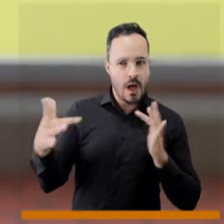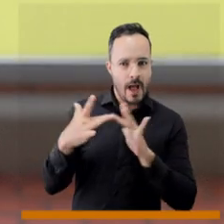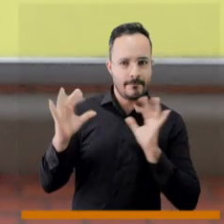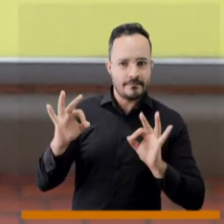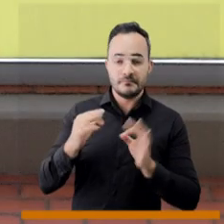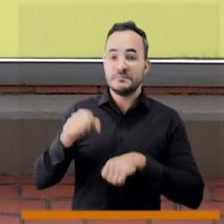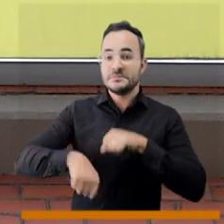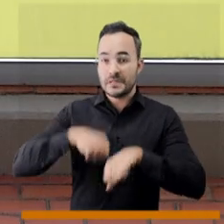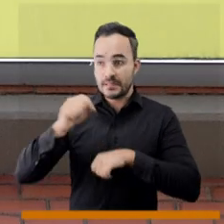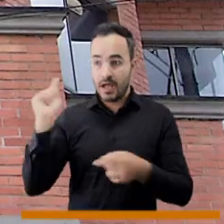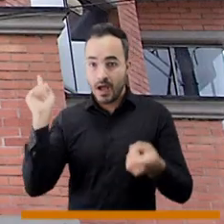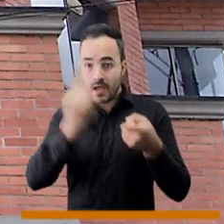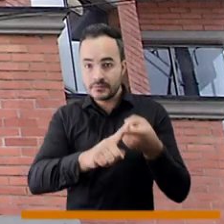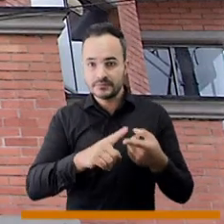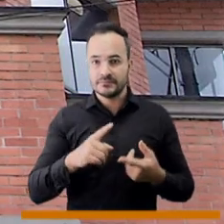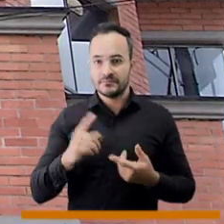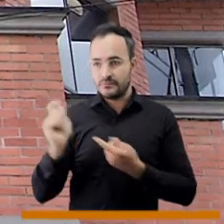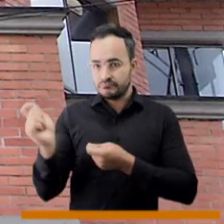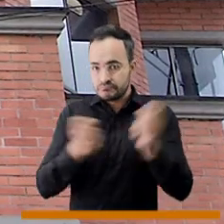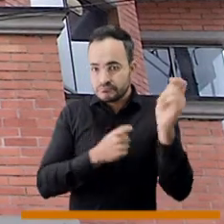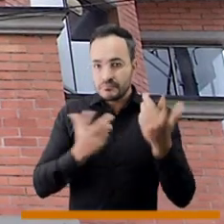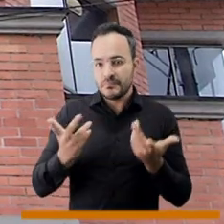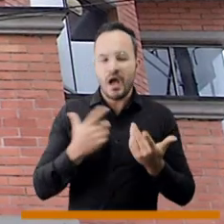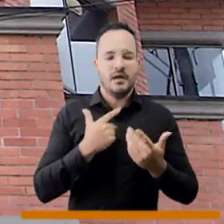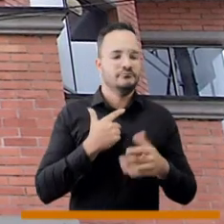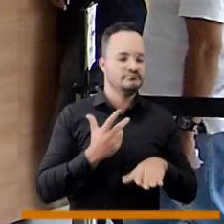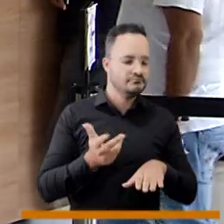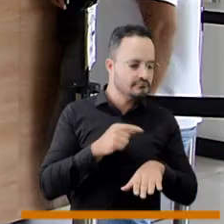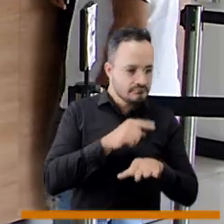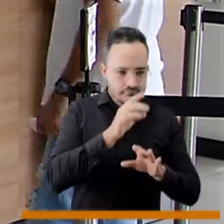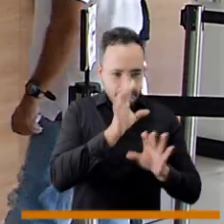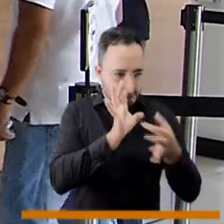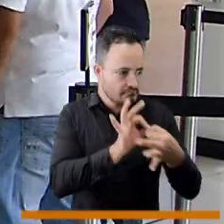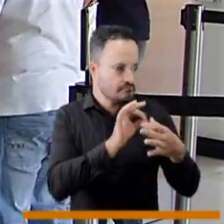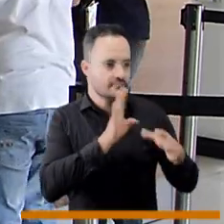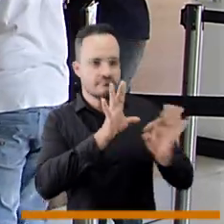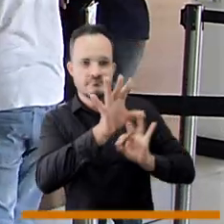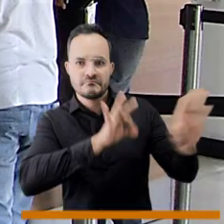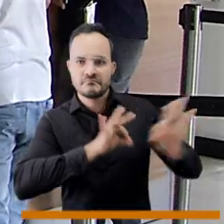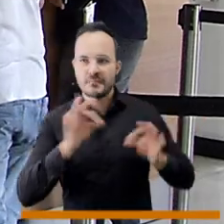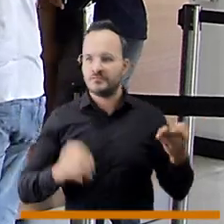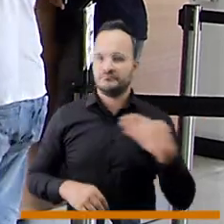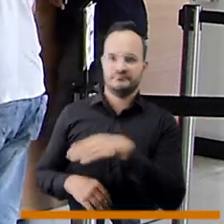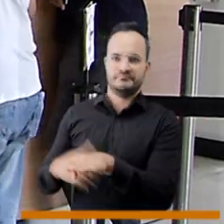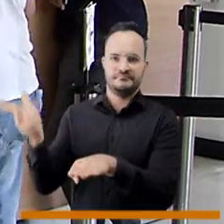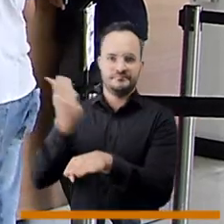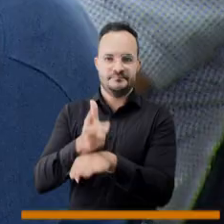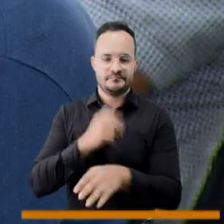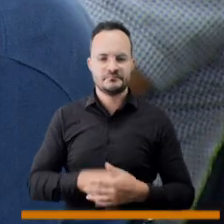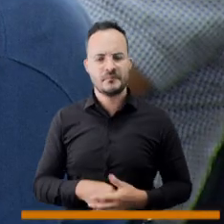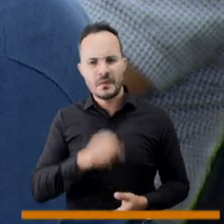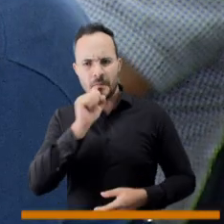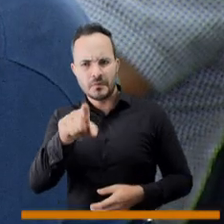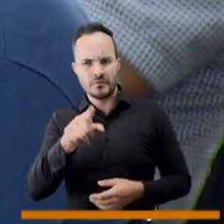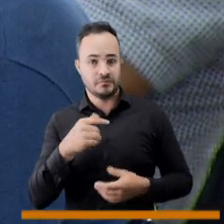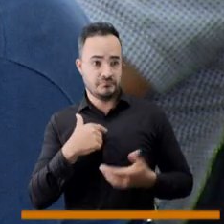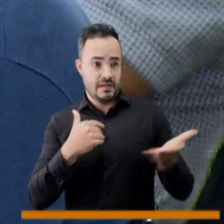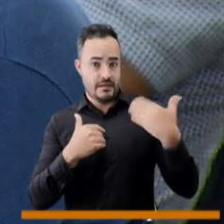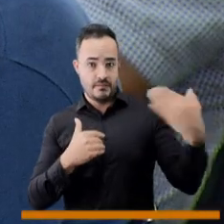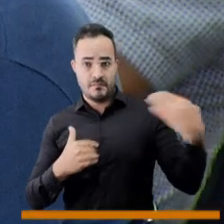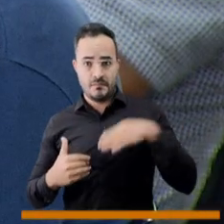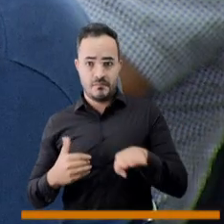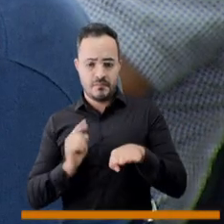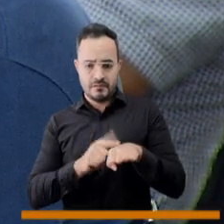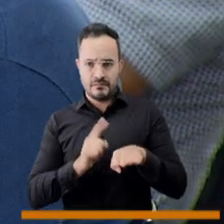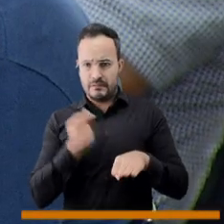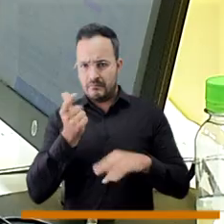el portabicicleta y les pueda facilitar esa experiencia en el servicio. ¿Estos usuarios que piden este servicio tienen alguna tarifa